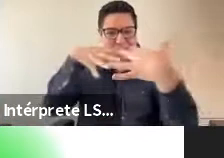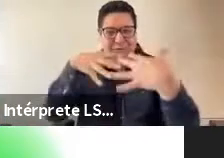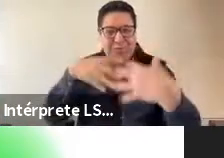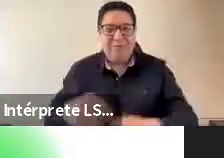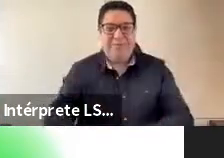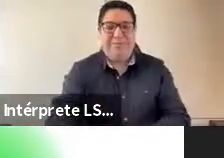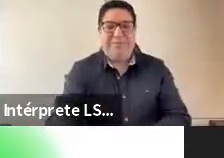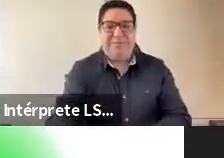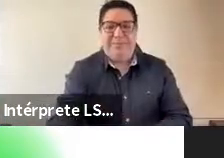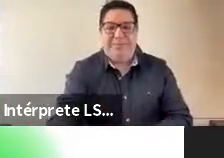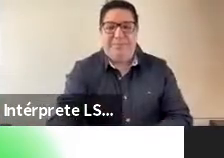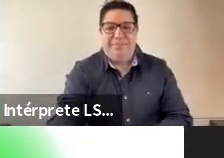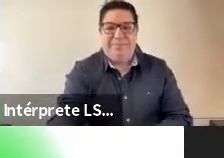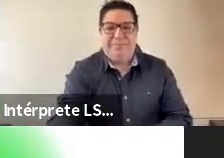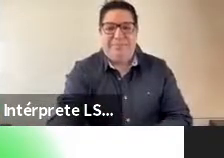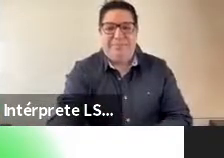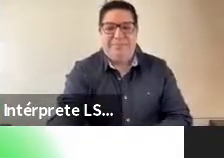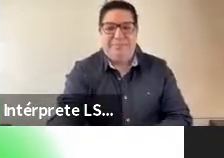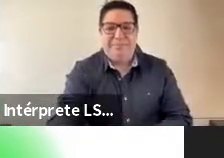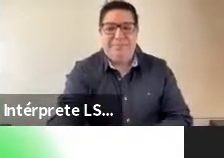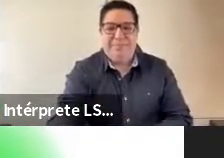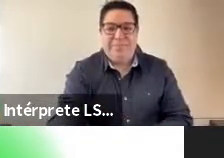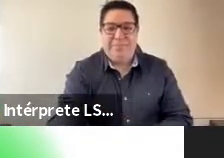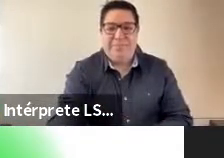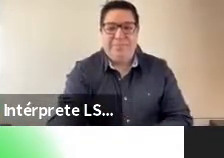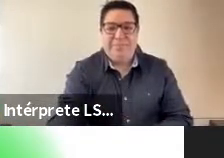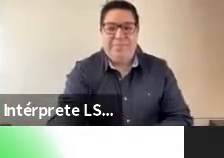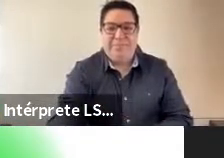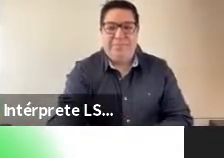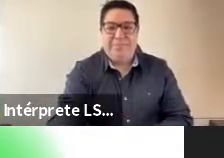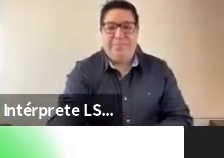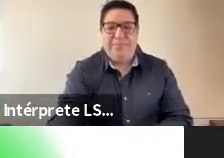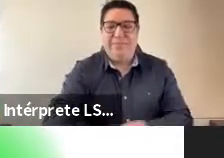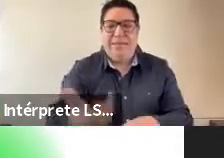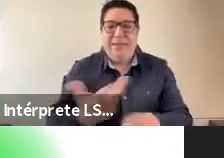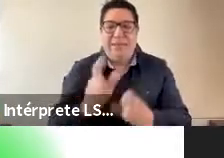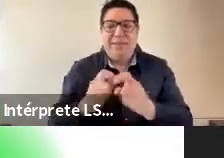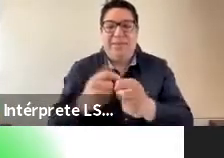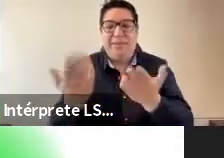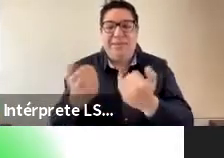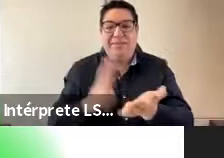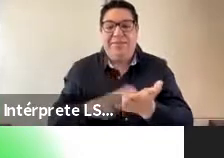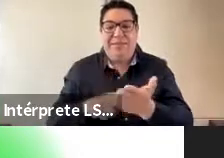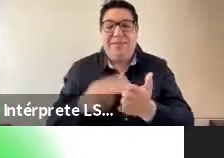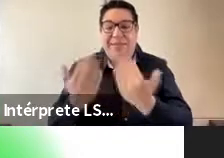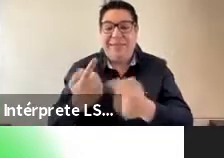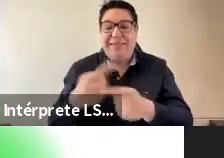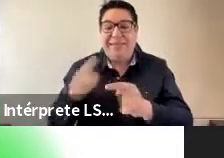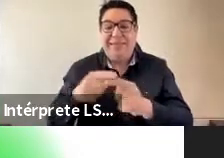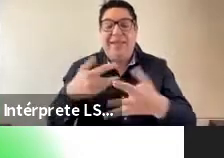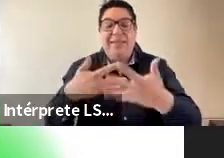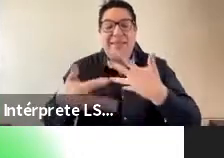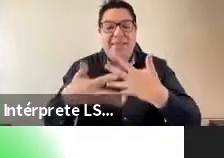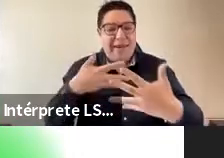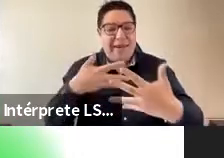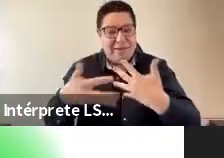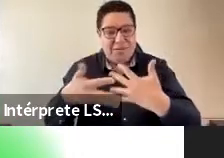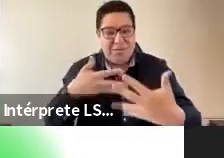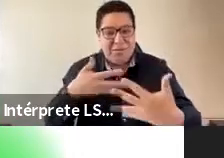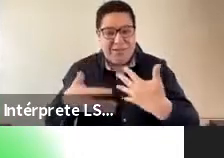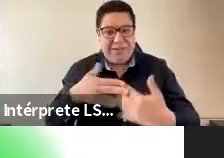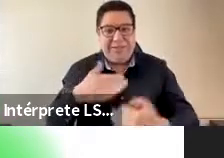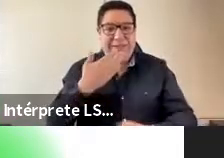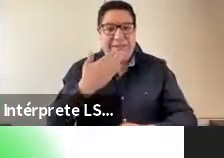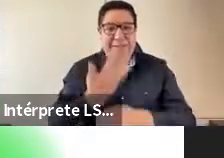encantar ese es un superpoder super necesario la verdad y después transparencia empatía